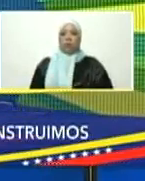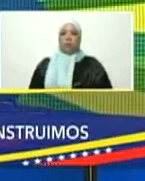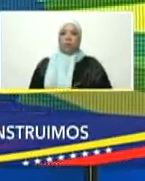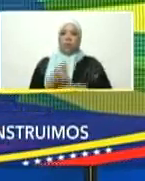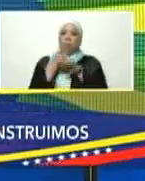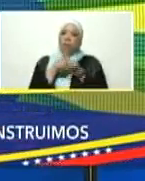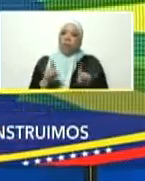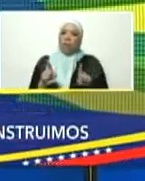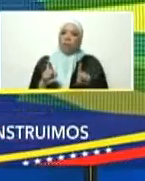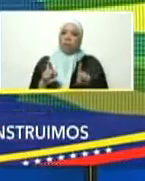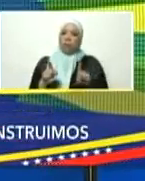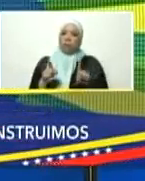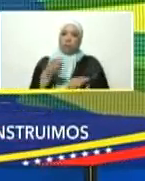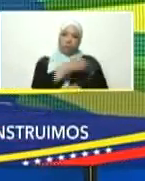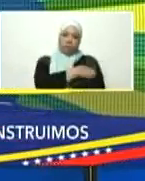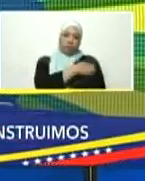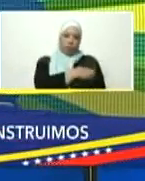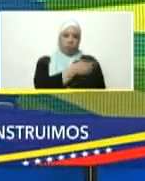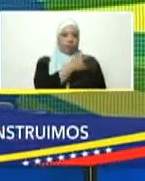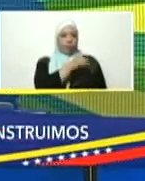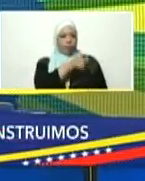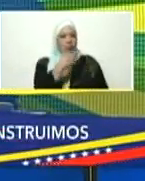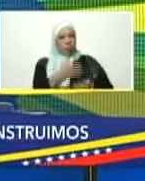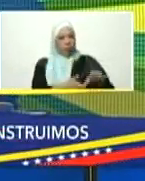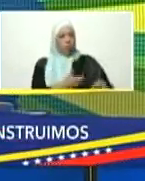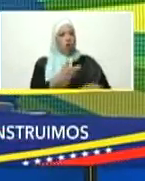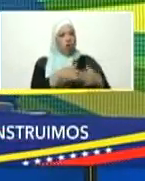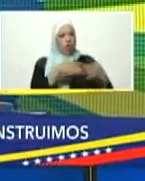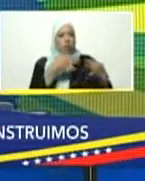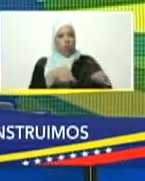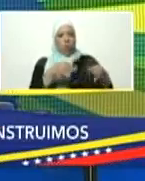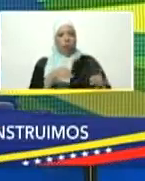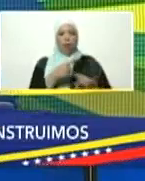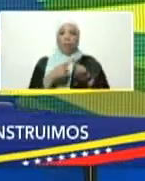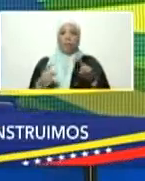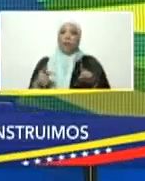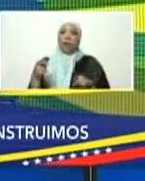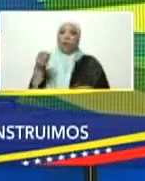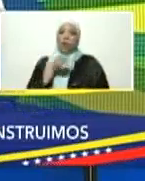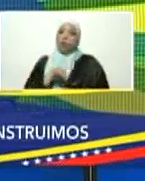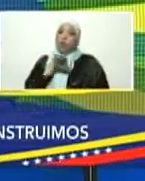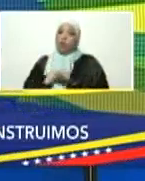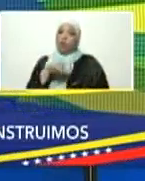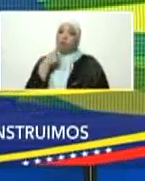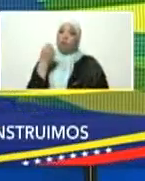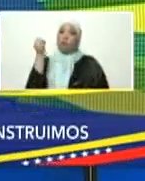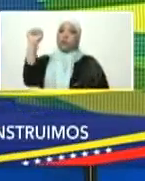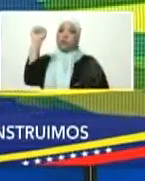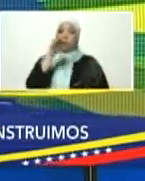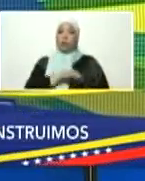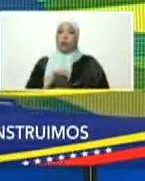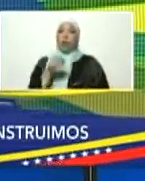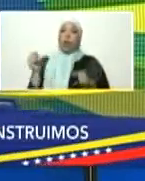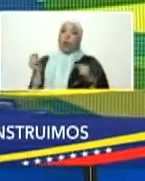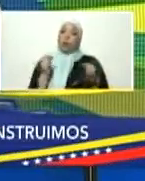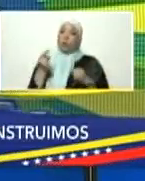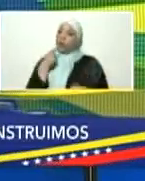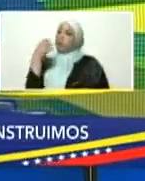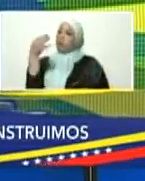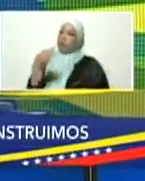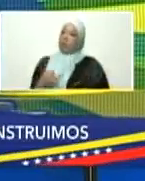Pero desde la izquierda, quien pretenda acusarnos tendrá que sentarse cara a cara con nosotros a debatir la verdad de Venezuela,